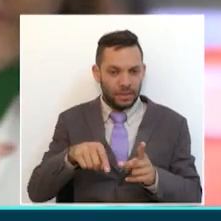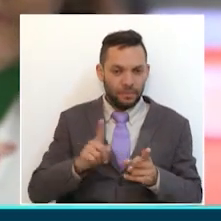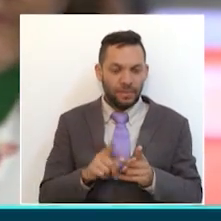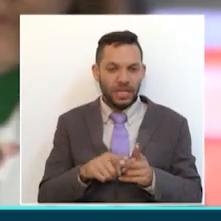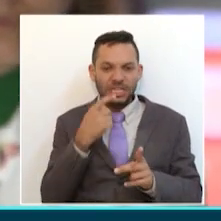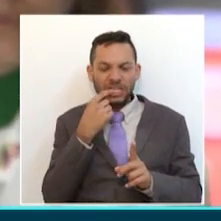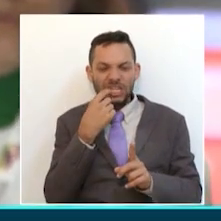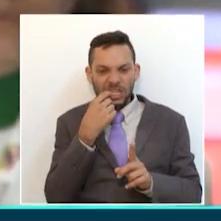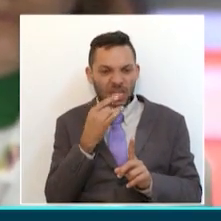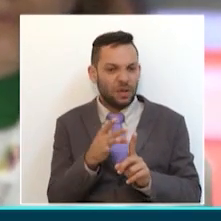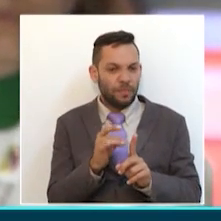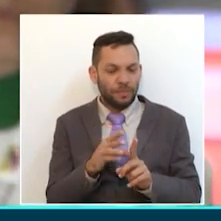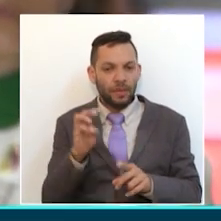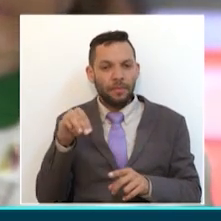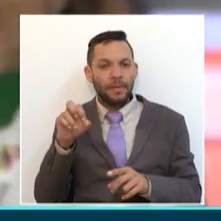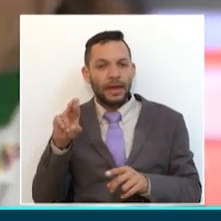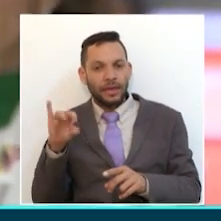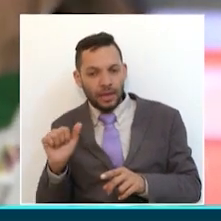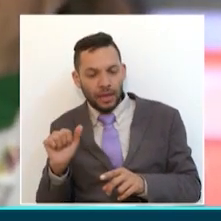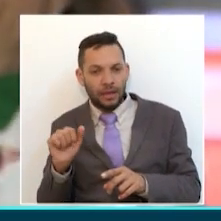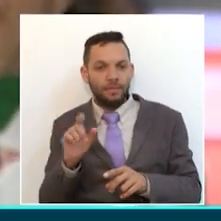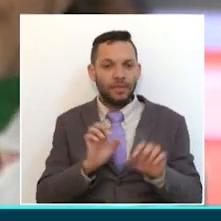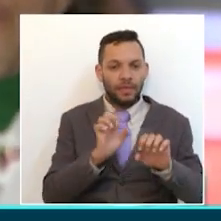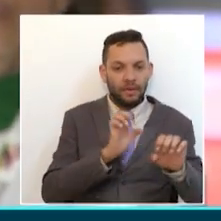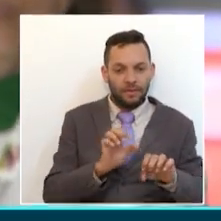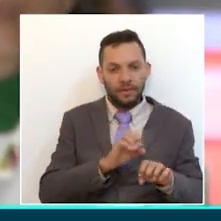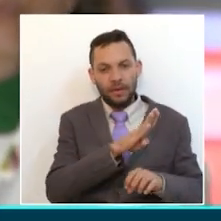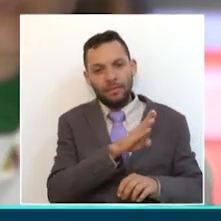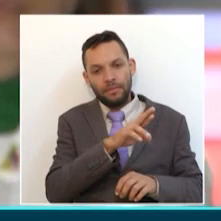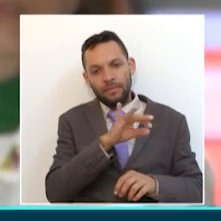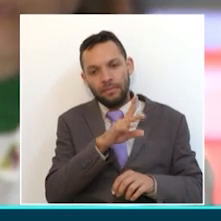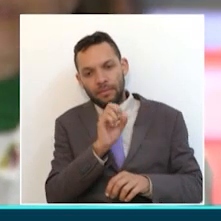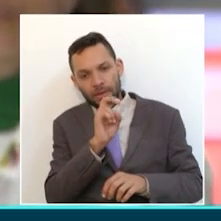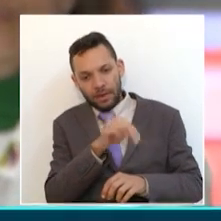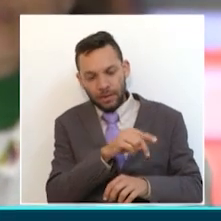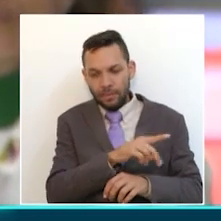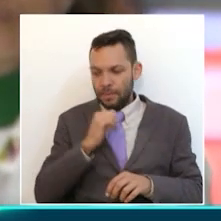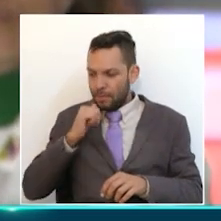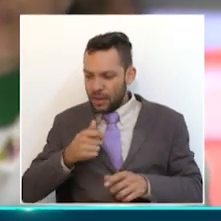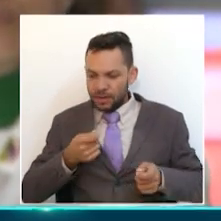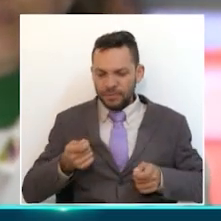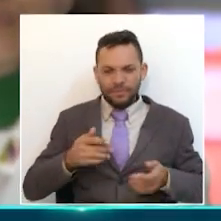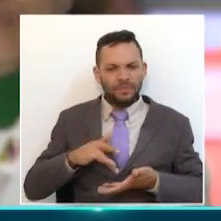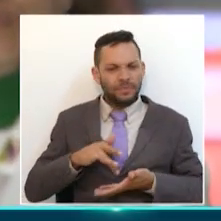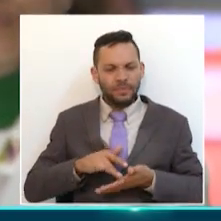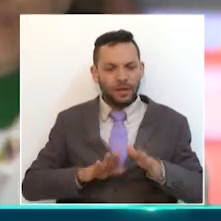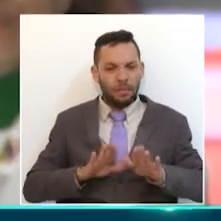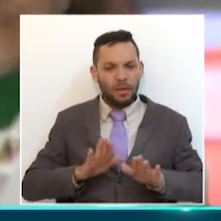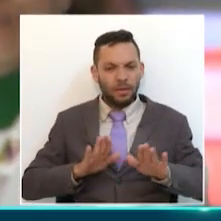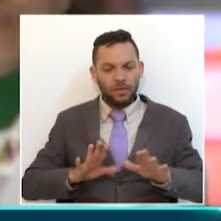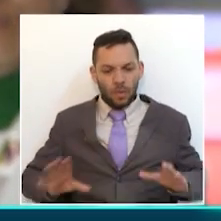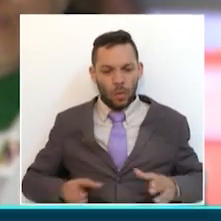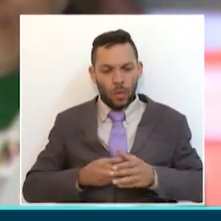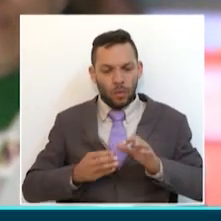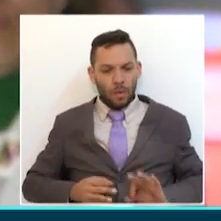55 kilogramos con María del Carmen Muñoz y en defensa personal con Brayani Castillo. Mañana tenemos participación con los tres deportistas más